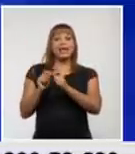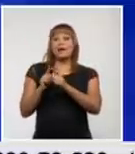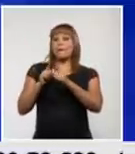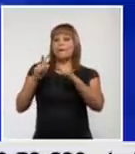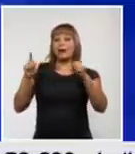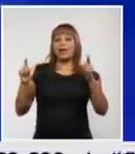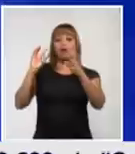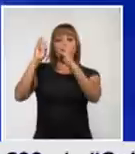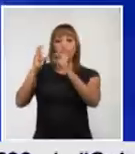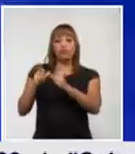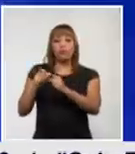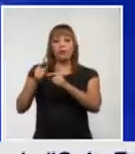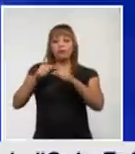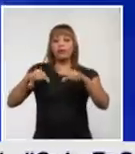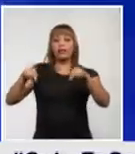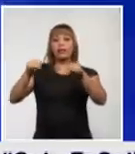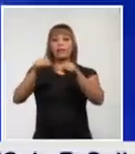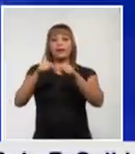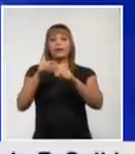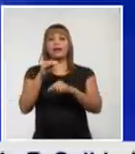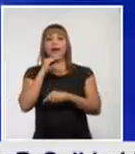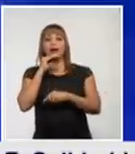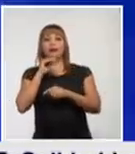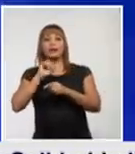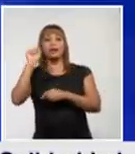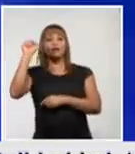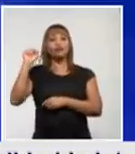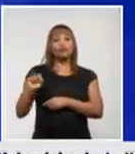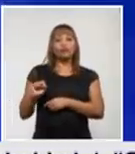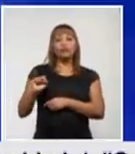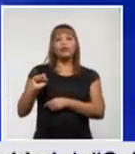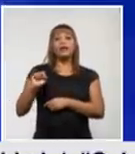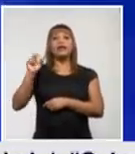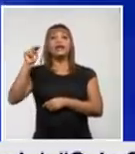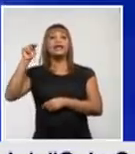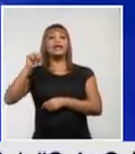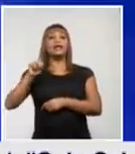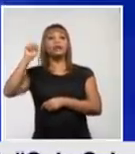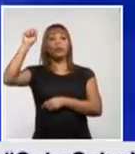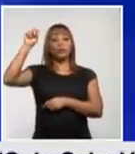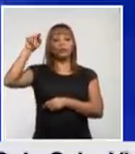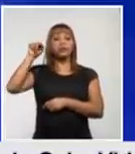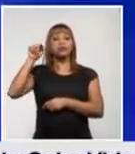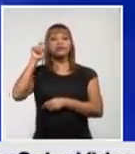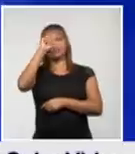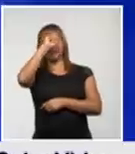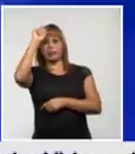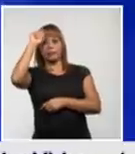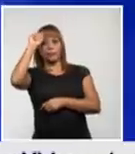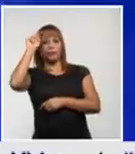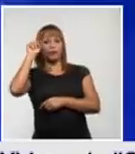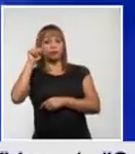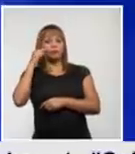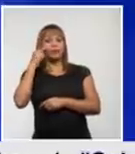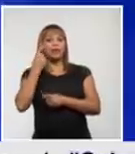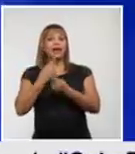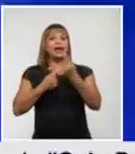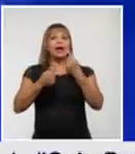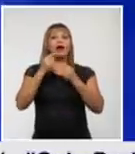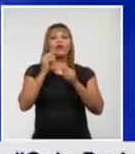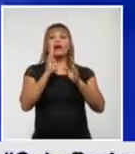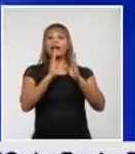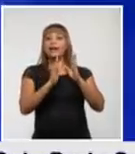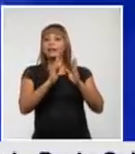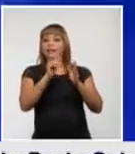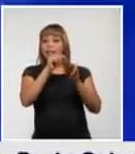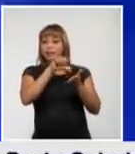las áreas sur y norte del municipio de Santi Espíritu, aunque en el área centro